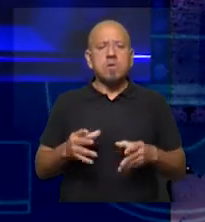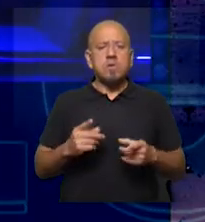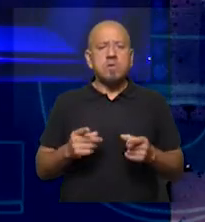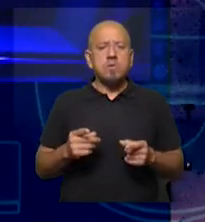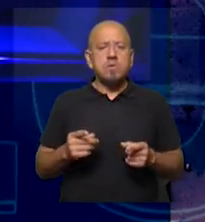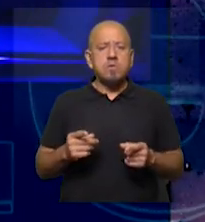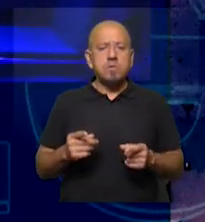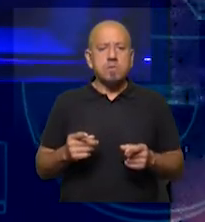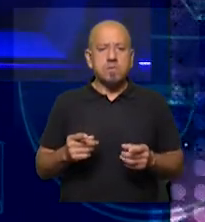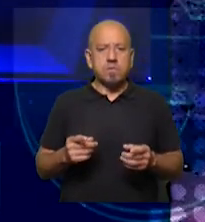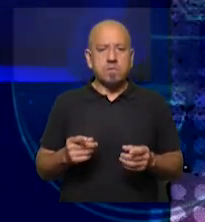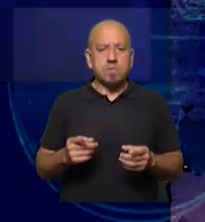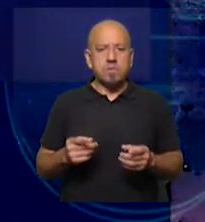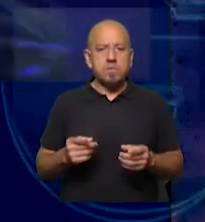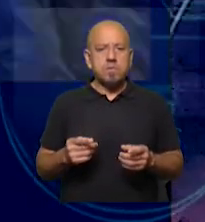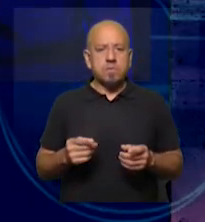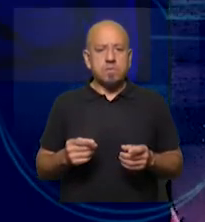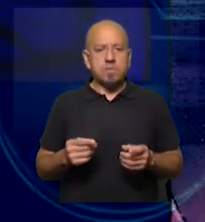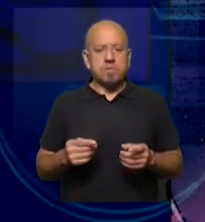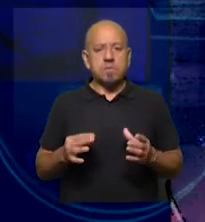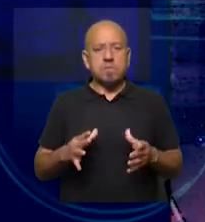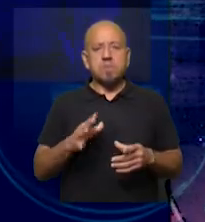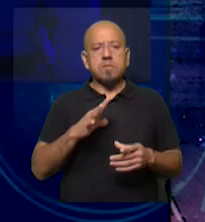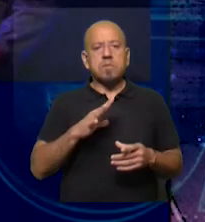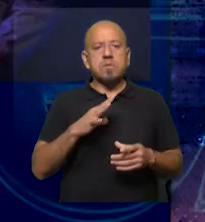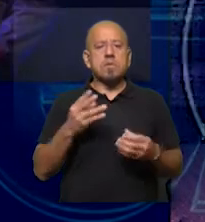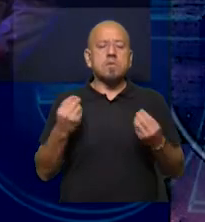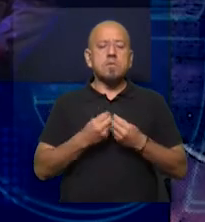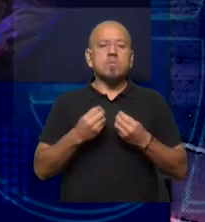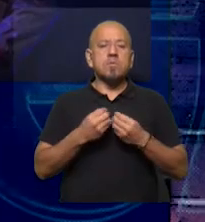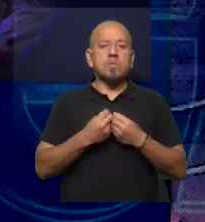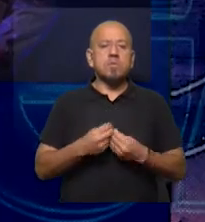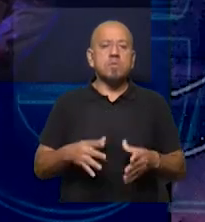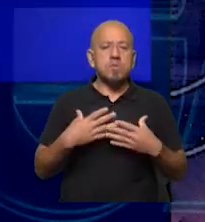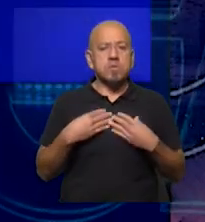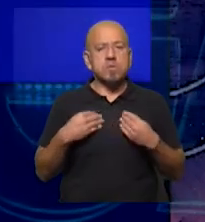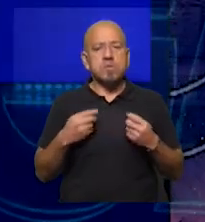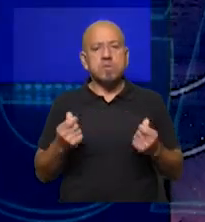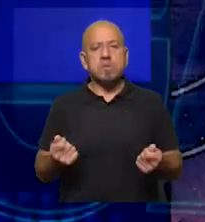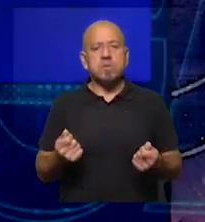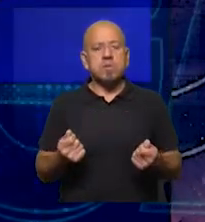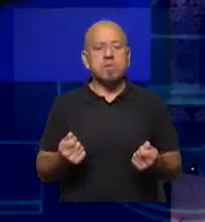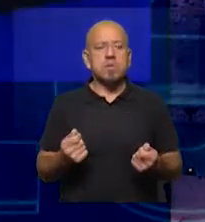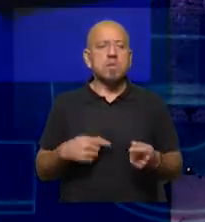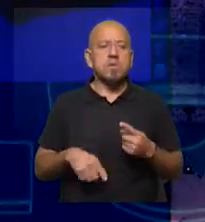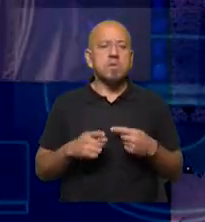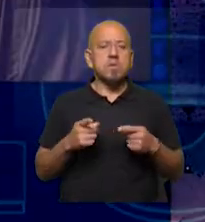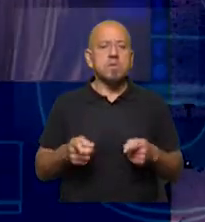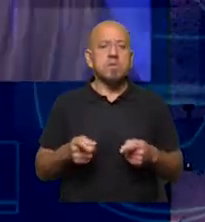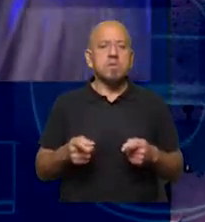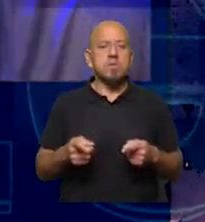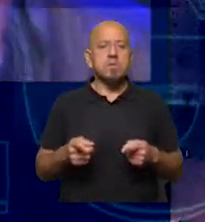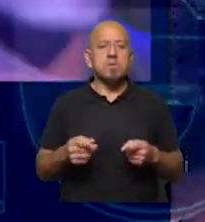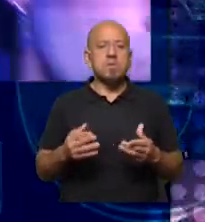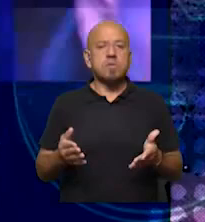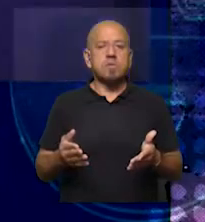tiempo, sino porque hay mucho sentimiento, se manejan muchas sensaciones en el escenario